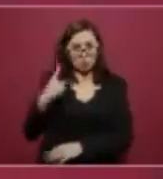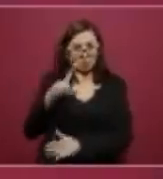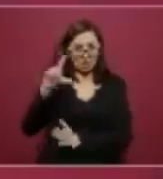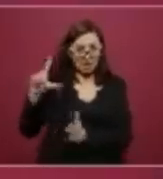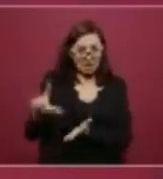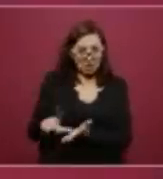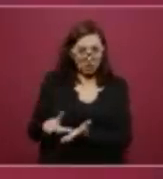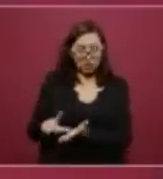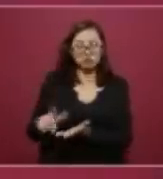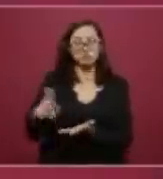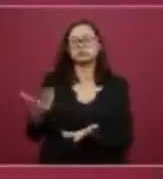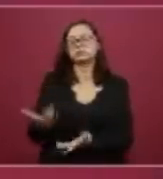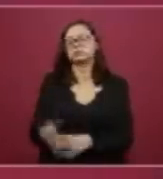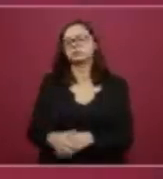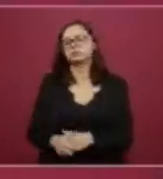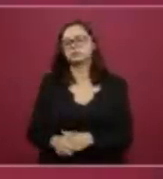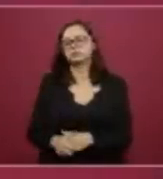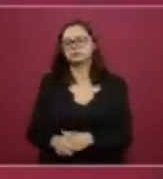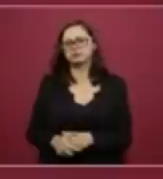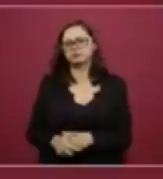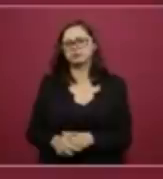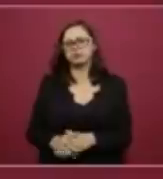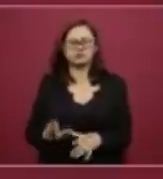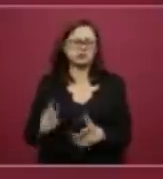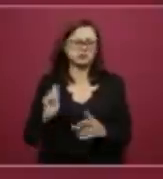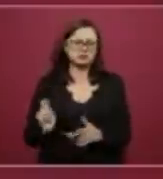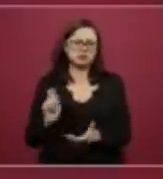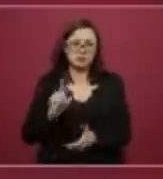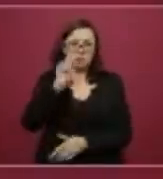es decir, que esté completo